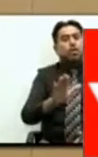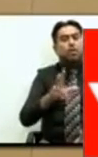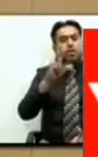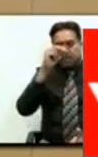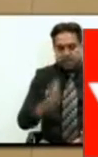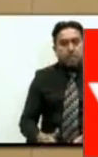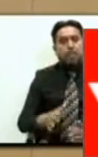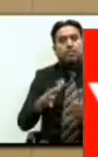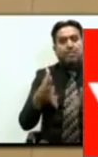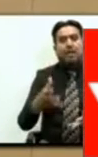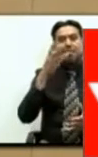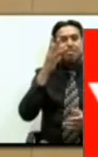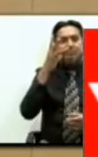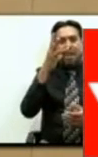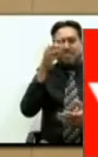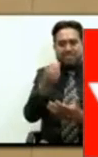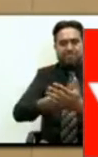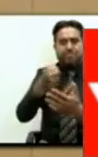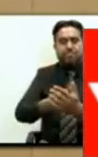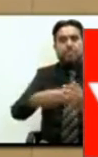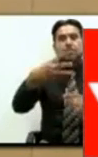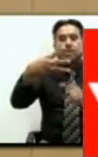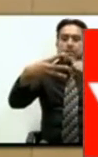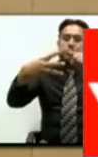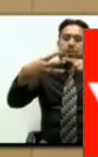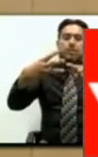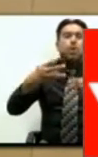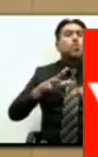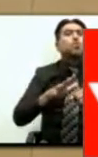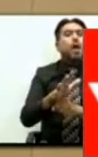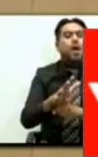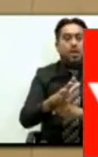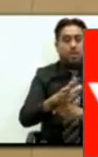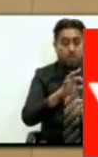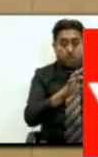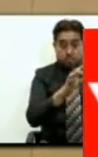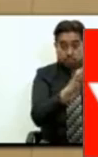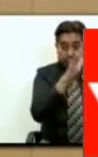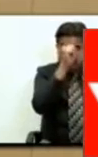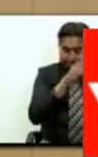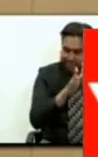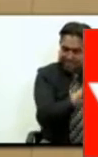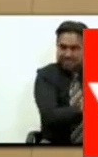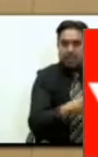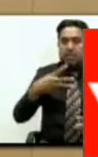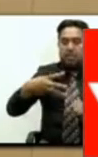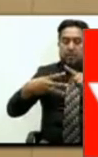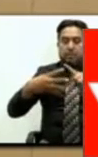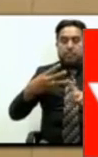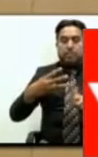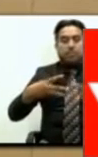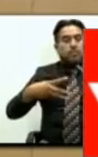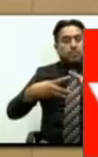se exigiera tres cosas principalmente y que incluso van más allá del punto de acuerdo que se exigiera así como lo